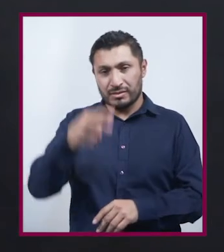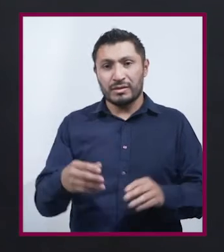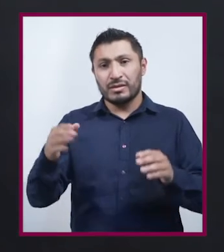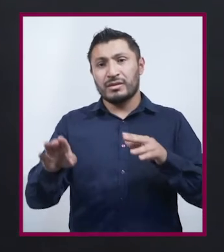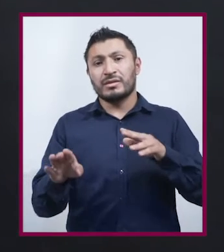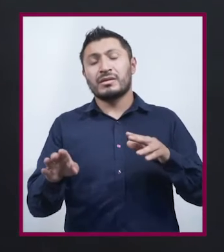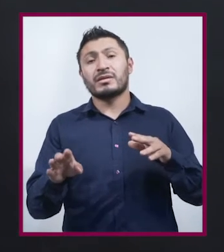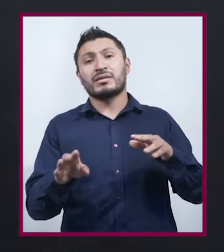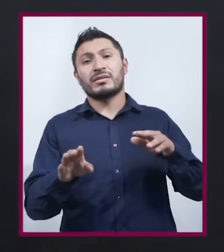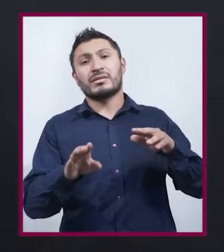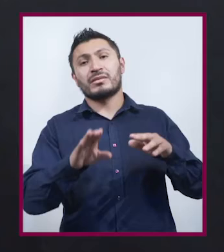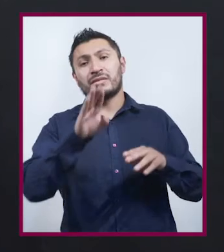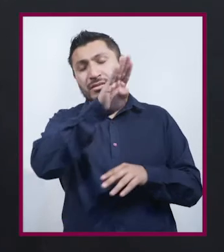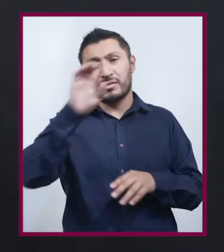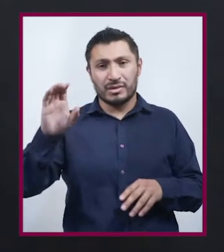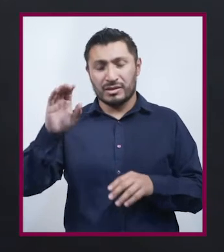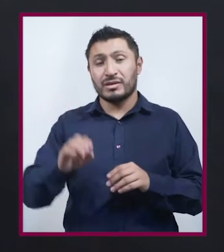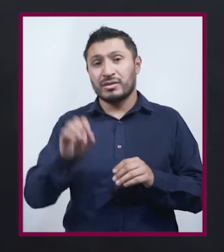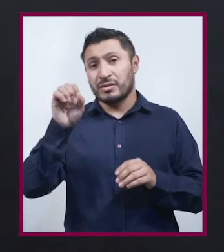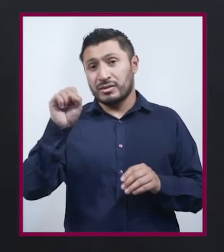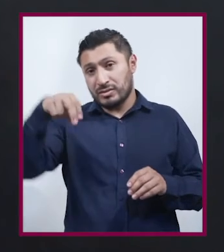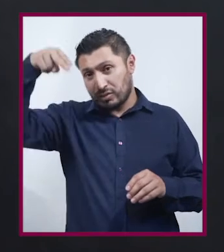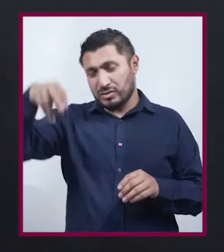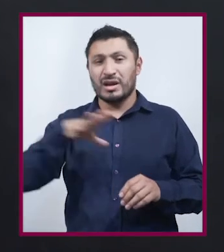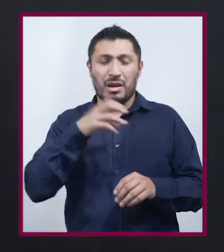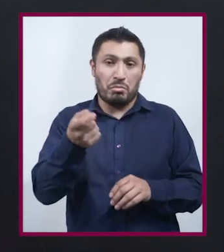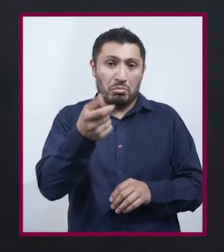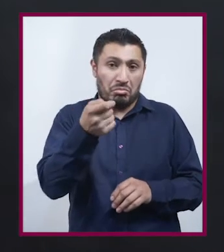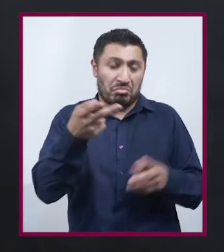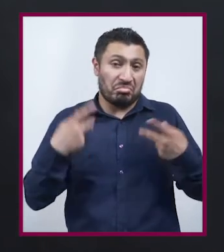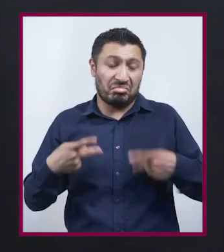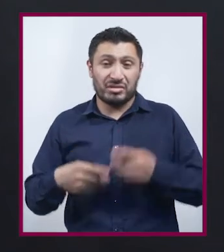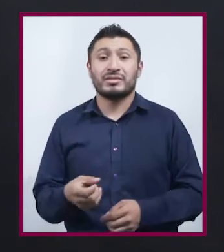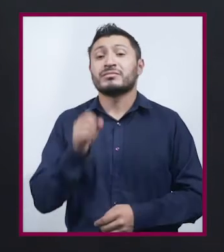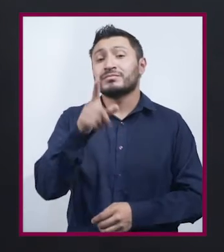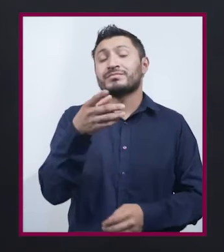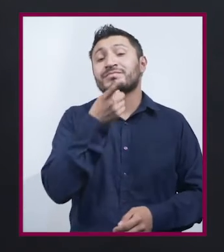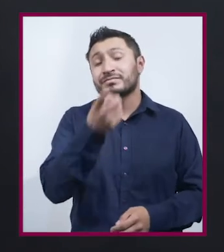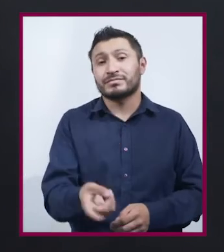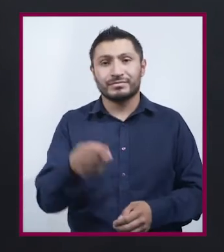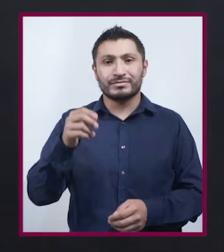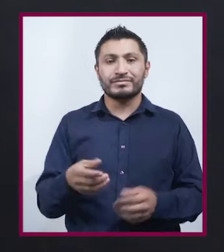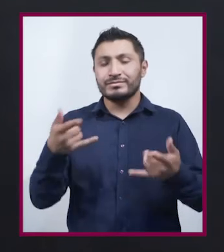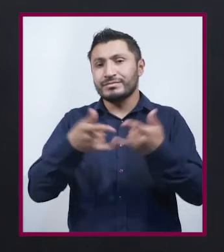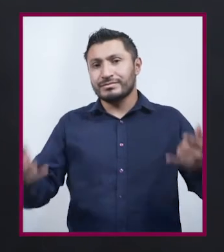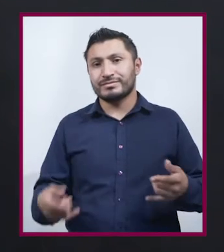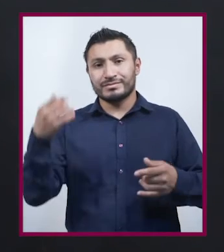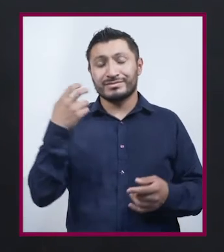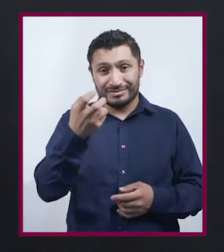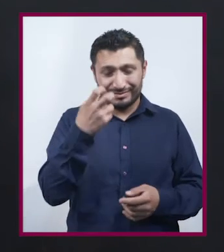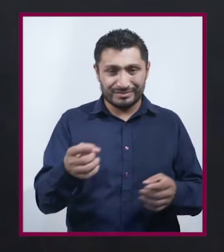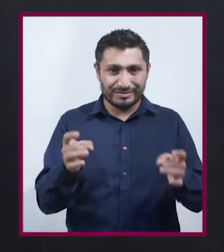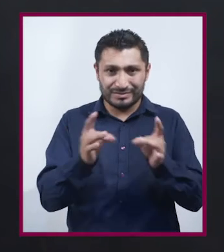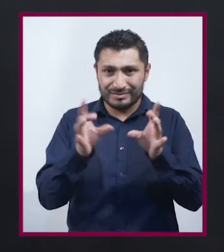mexicano de Baja California, que en aquel entonces estaba de por sí poco poblado. Incluso te cuento la anécdota de que esta fiebre